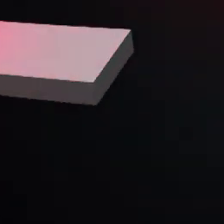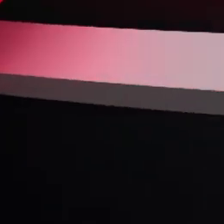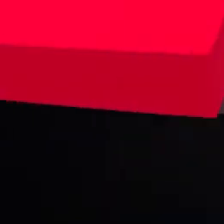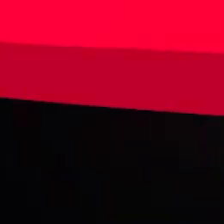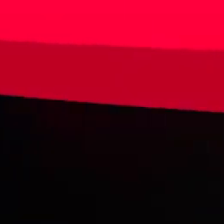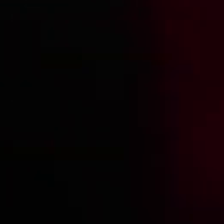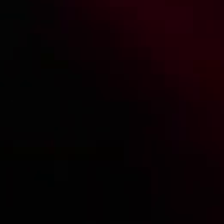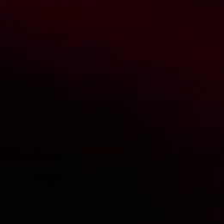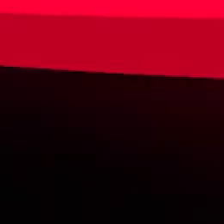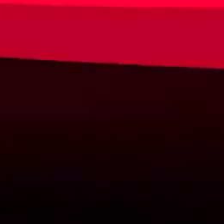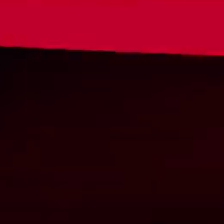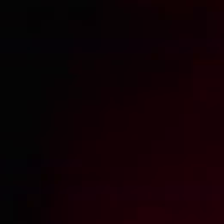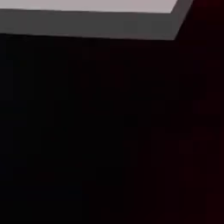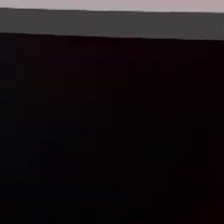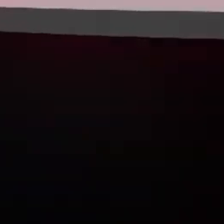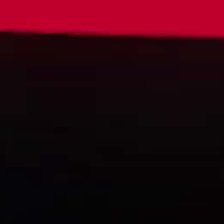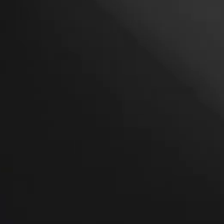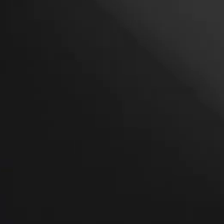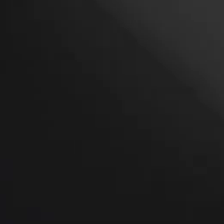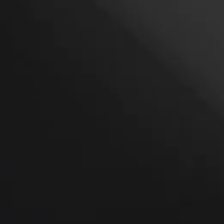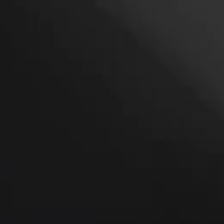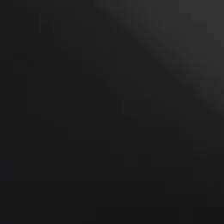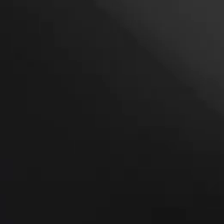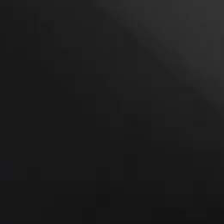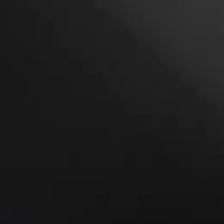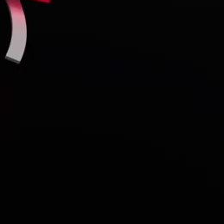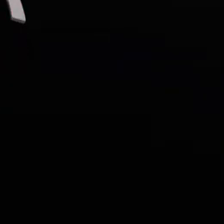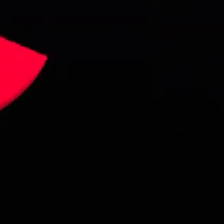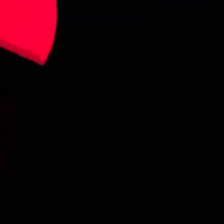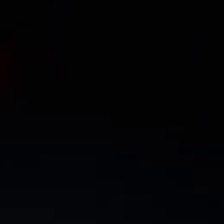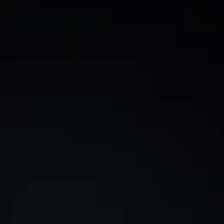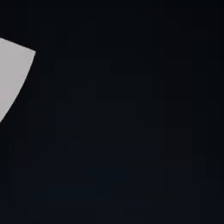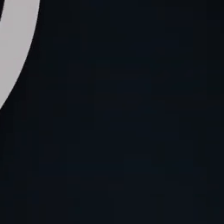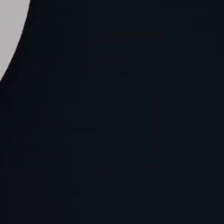no no ah